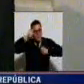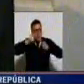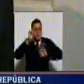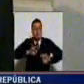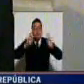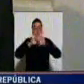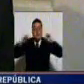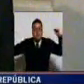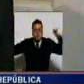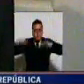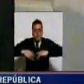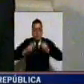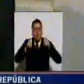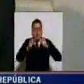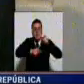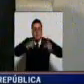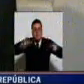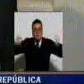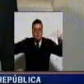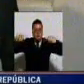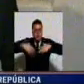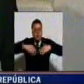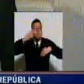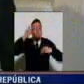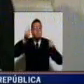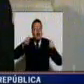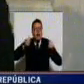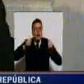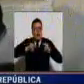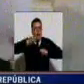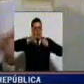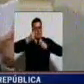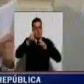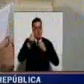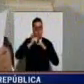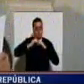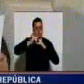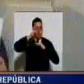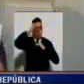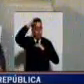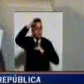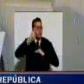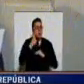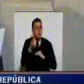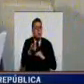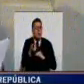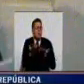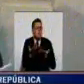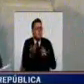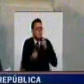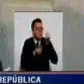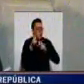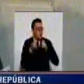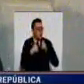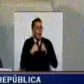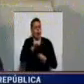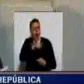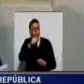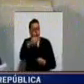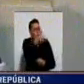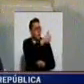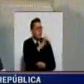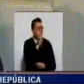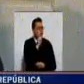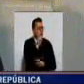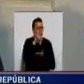vengan muchos, para que en la puja suba el precio. De eso se trata. Bueno, y miren ustedes lo que hicieron, cómo no buscaron más